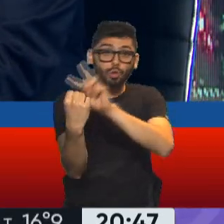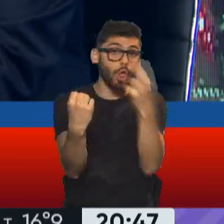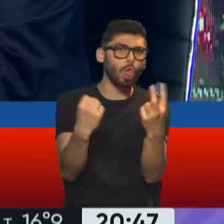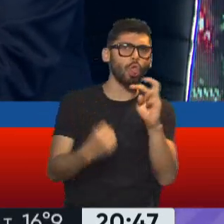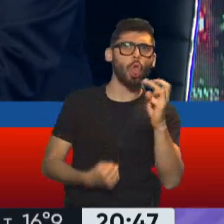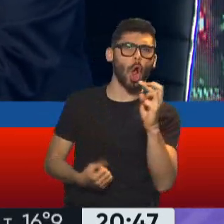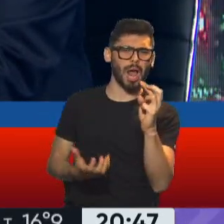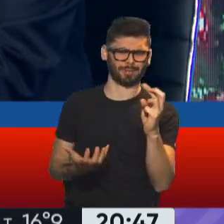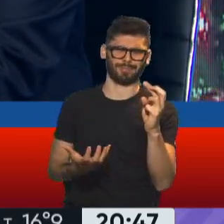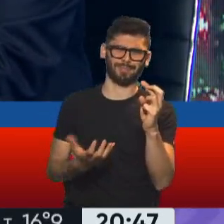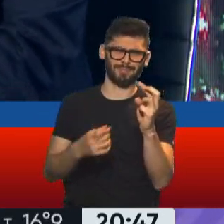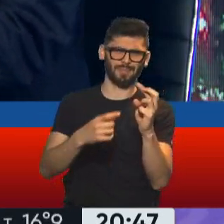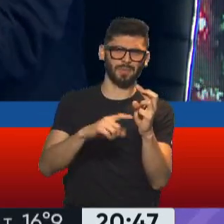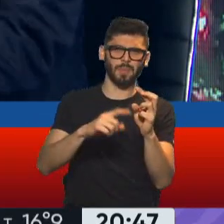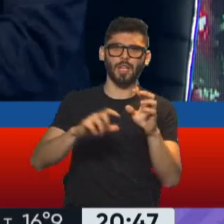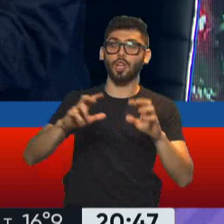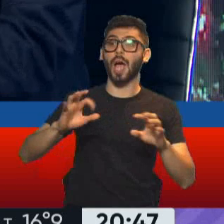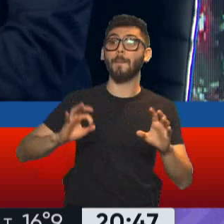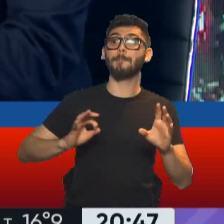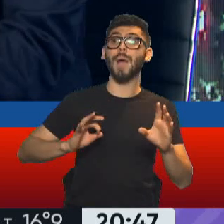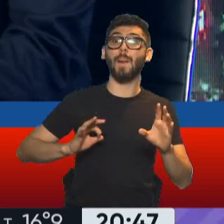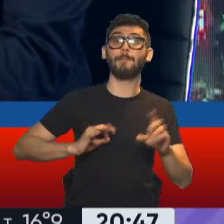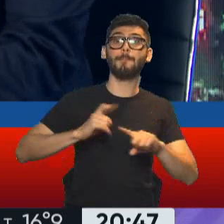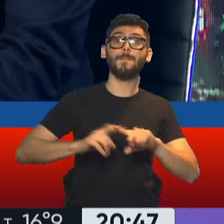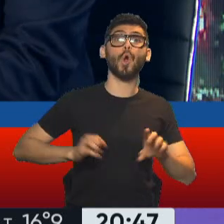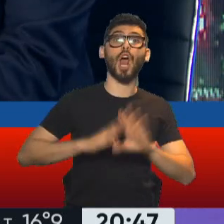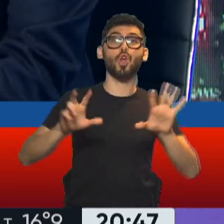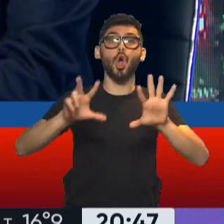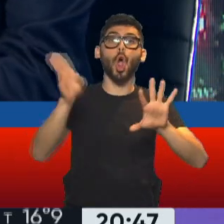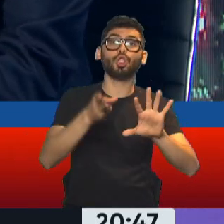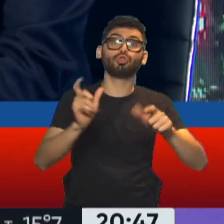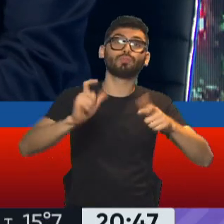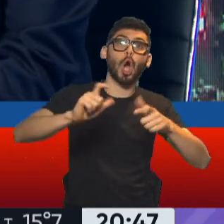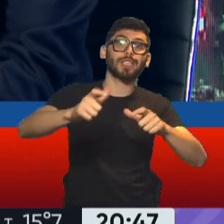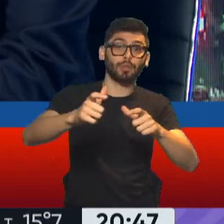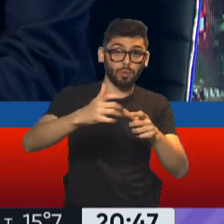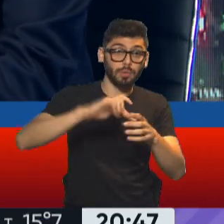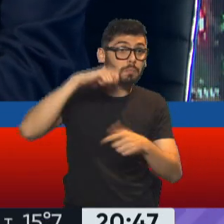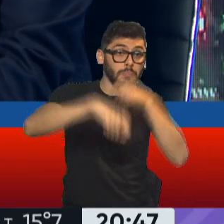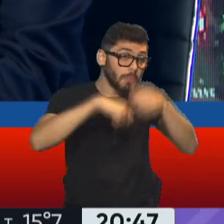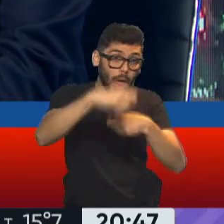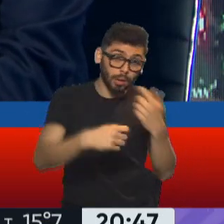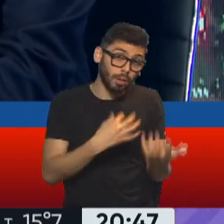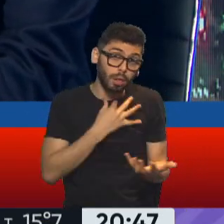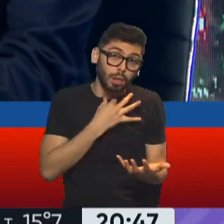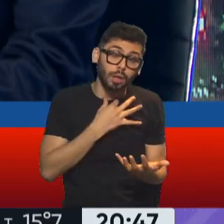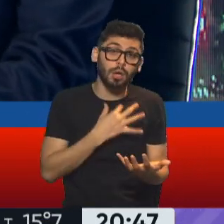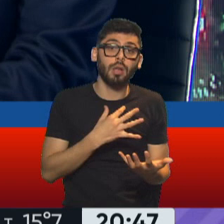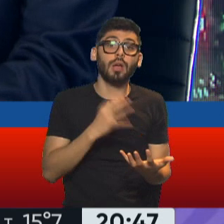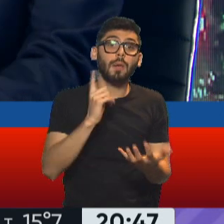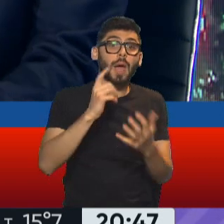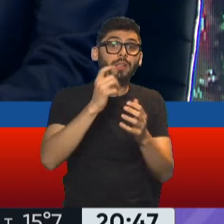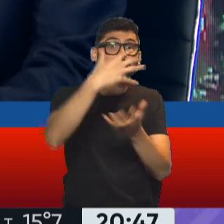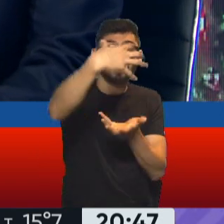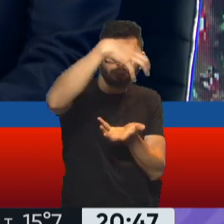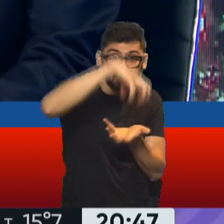ajuste del 8% anual que va haciendo de esa deuda algo interminable de pagar, y la mejor idea que tuvieron las